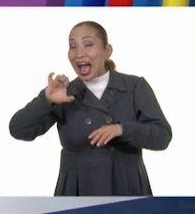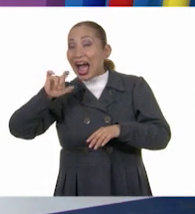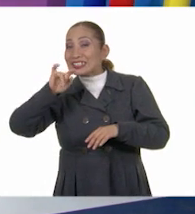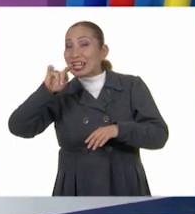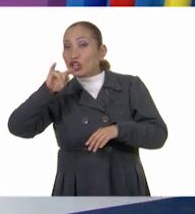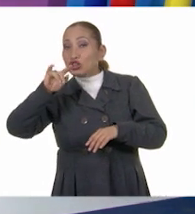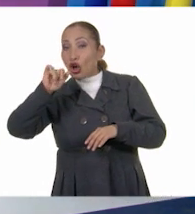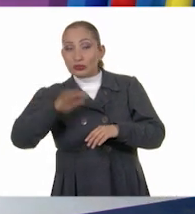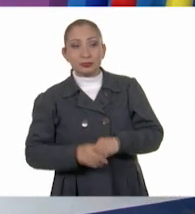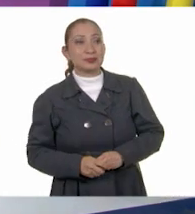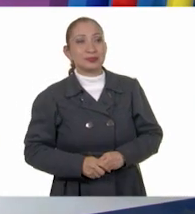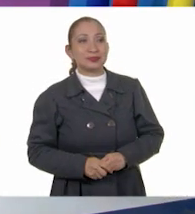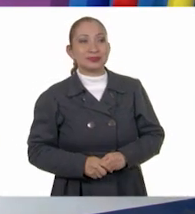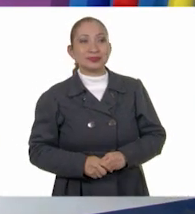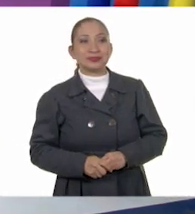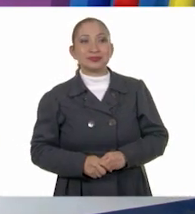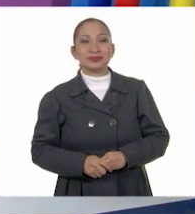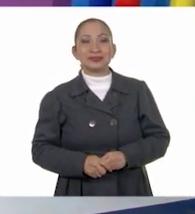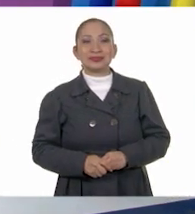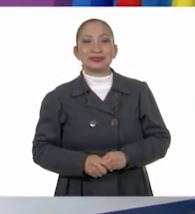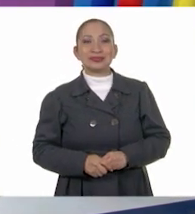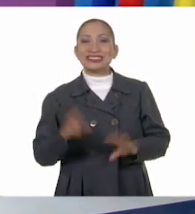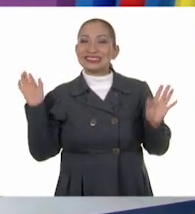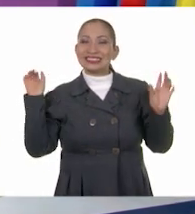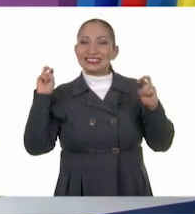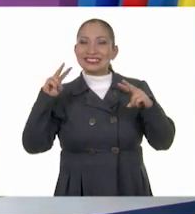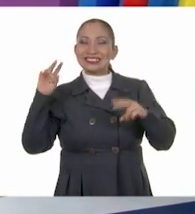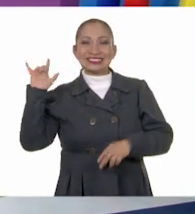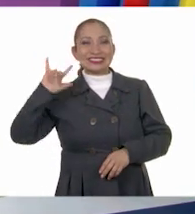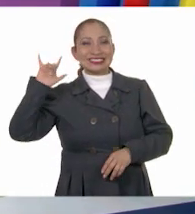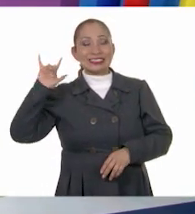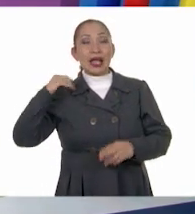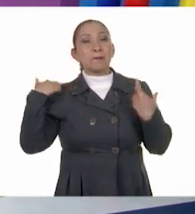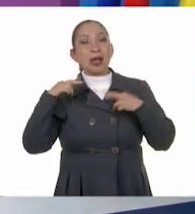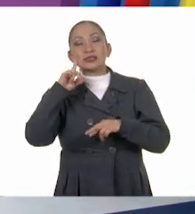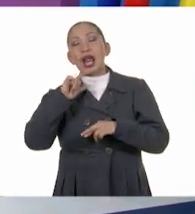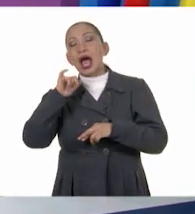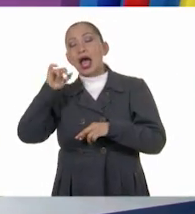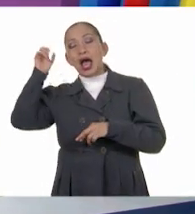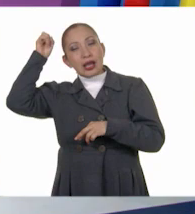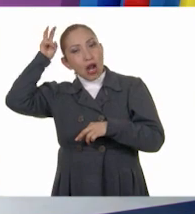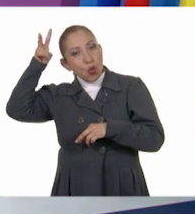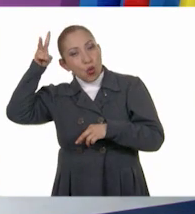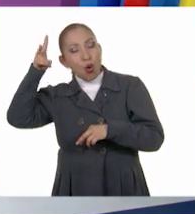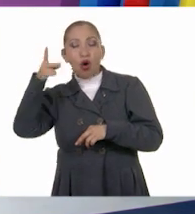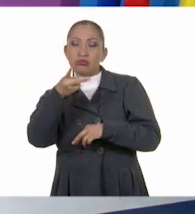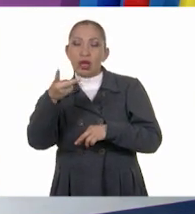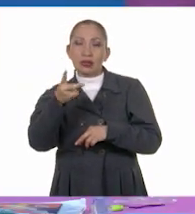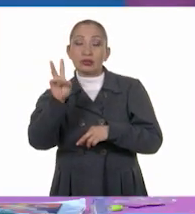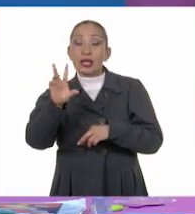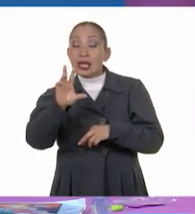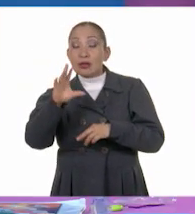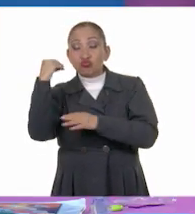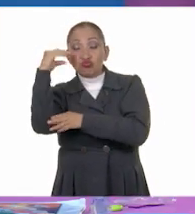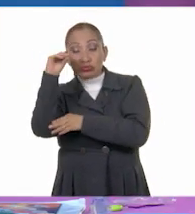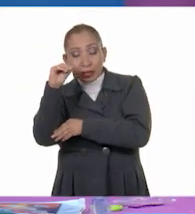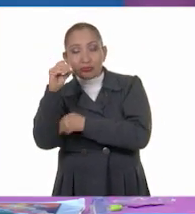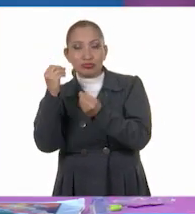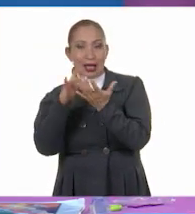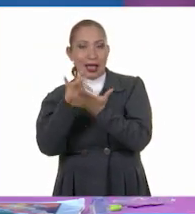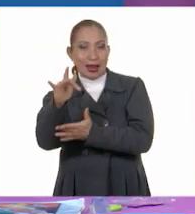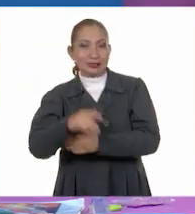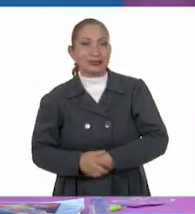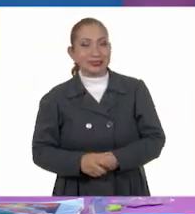pronto, señor Calcetotón! Adiós, maestra María, Raulito, se muestra Calcetotón. Gracias. Muchísimas